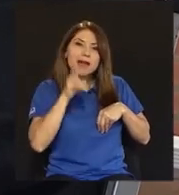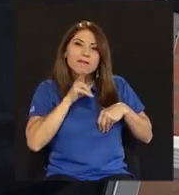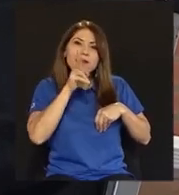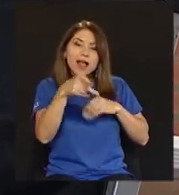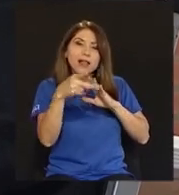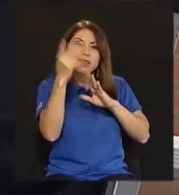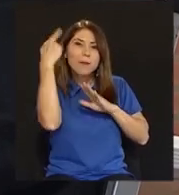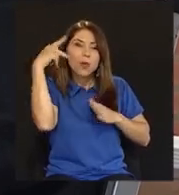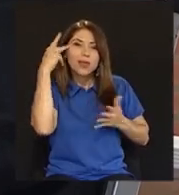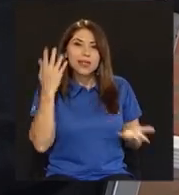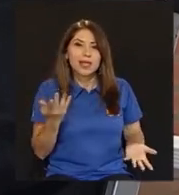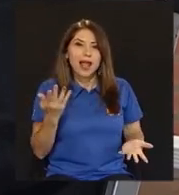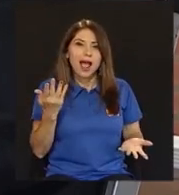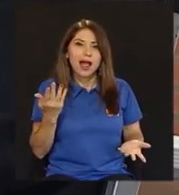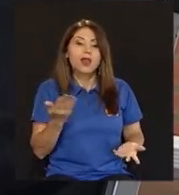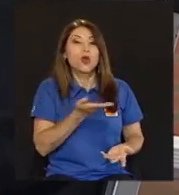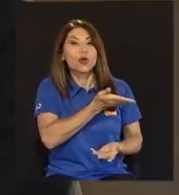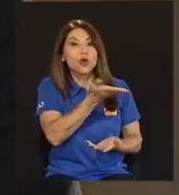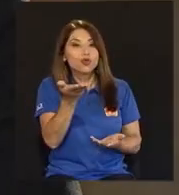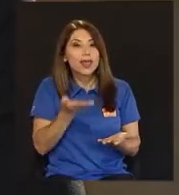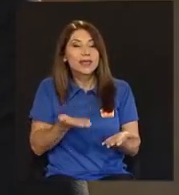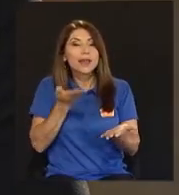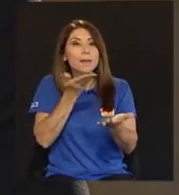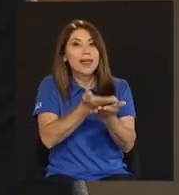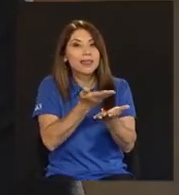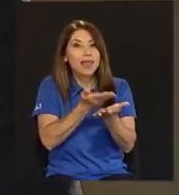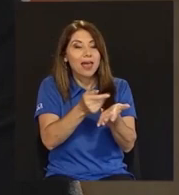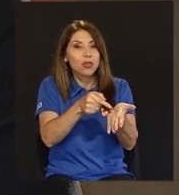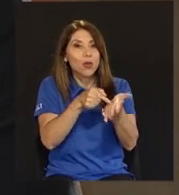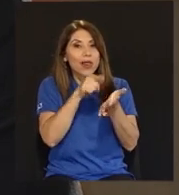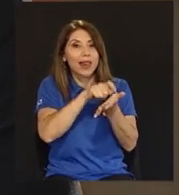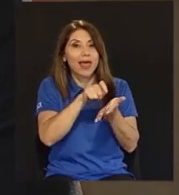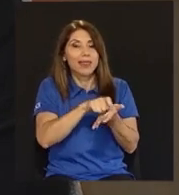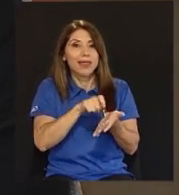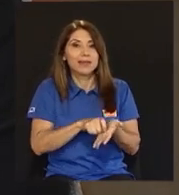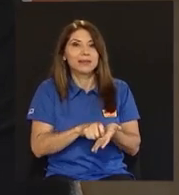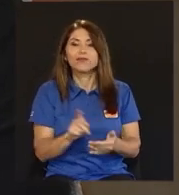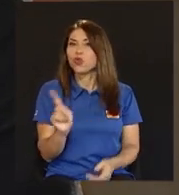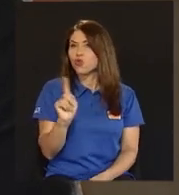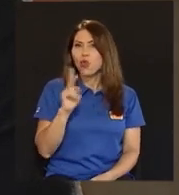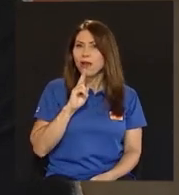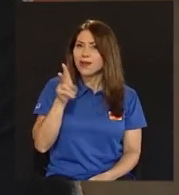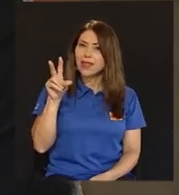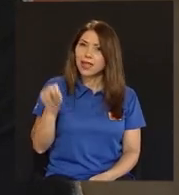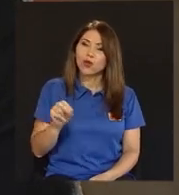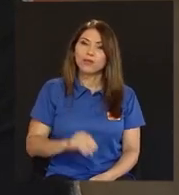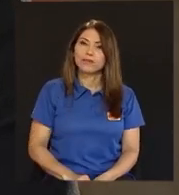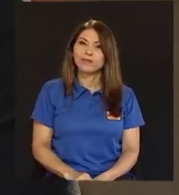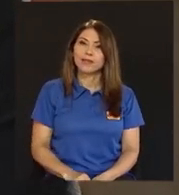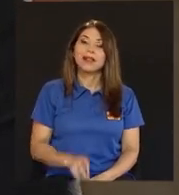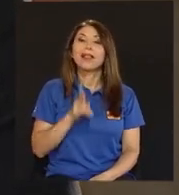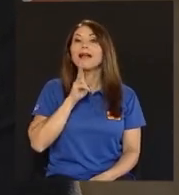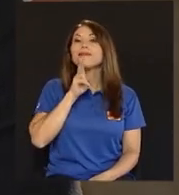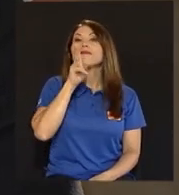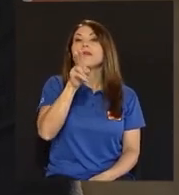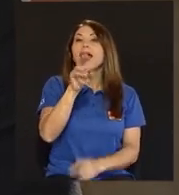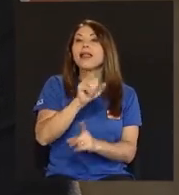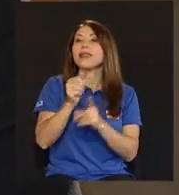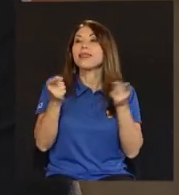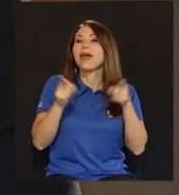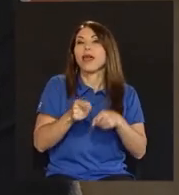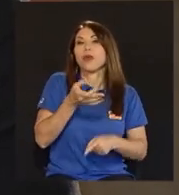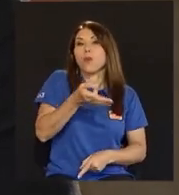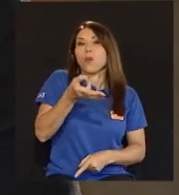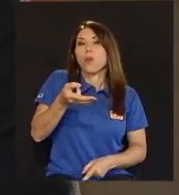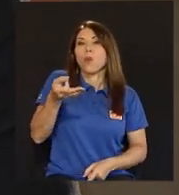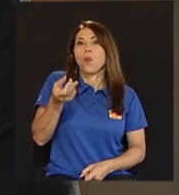cosas relativamente complejas estaba planteando? No, la verdad que no. La realidad costarricense monetaria es muy